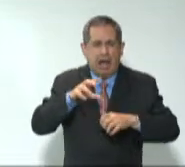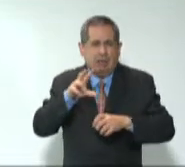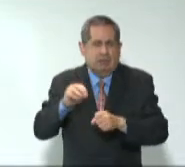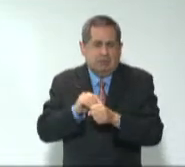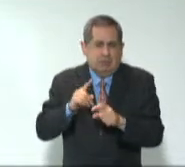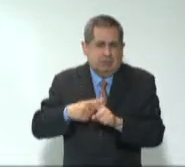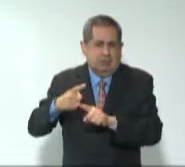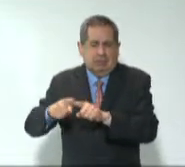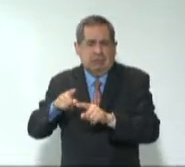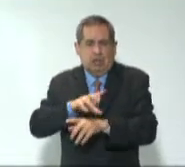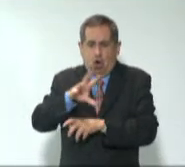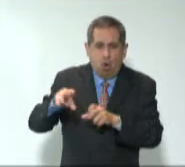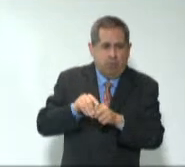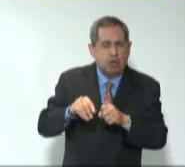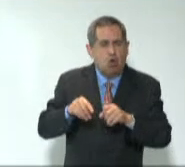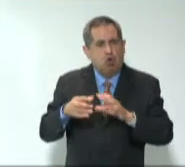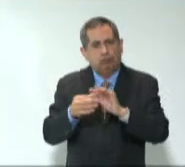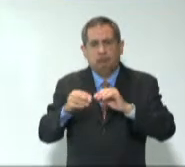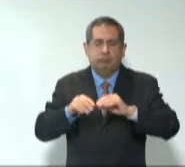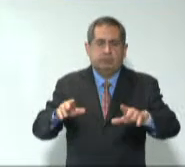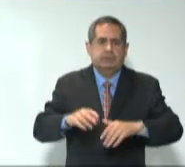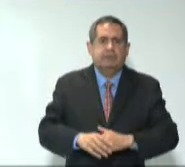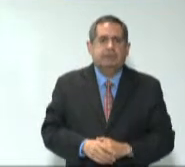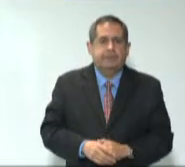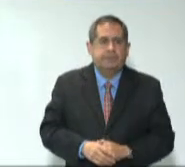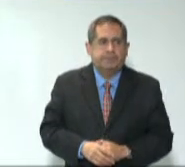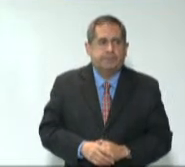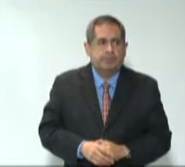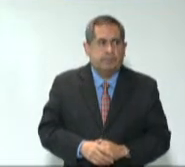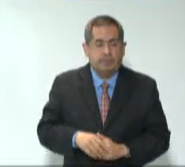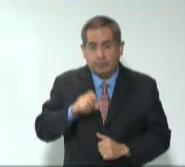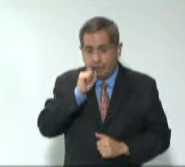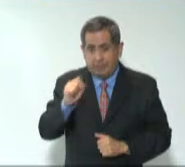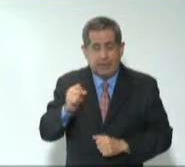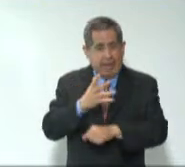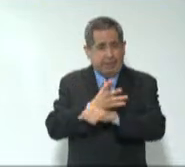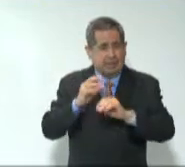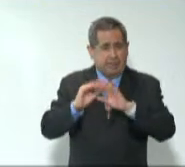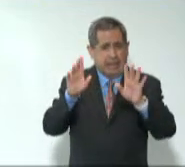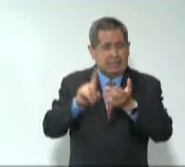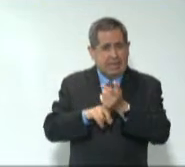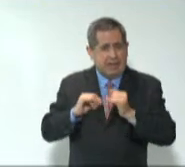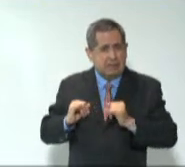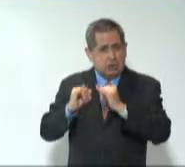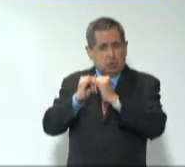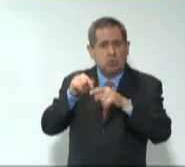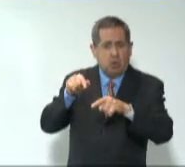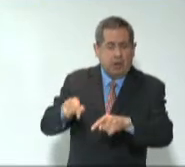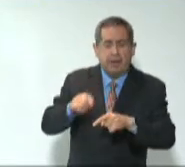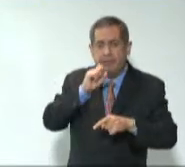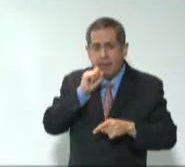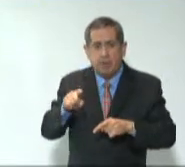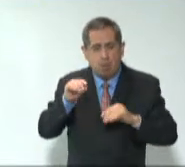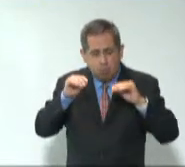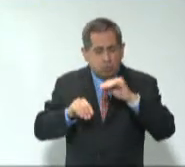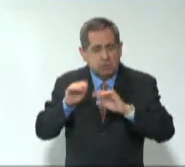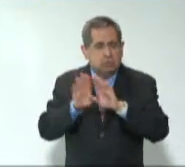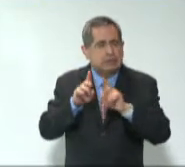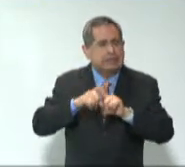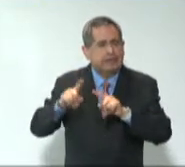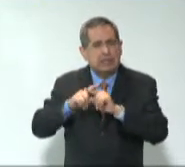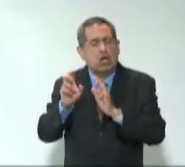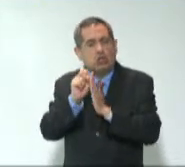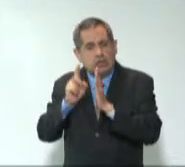etcétera todo este tipo los diferentes cortes está la de transparencia protiva del instituto donde aparte pusimos todas las